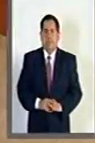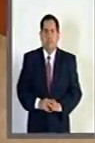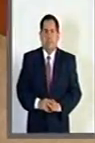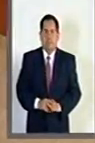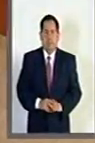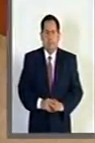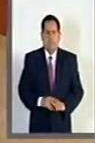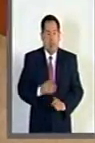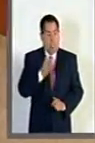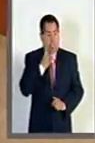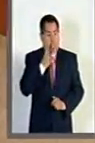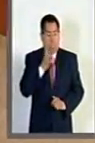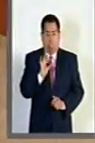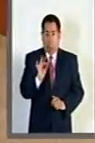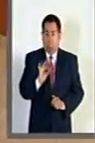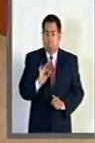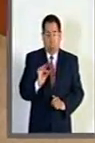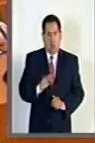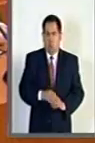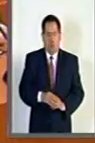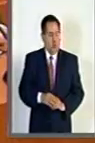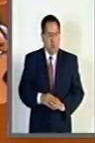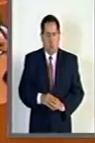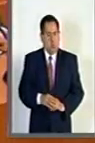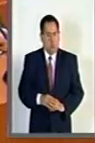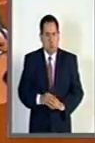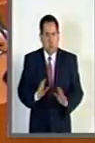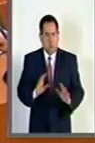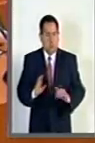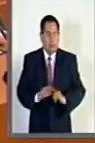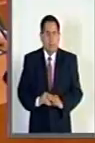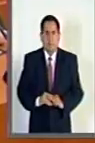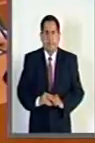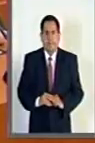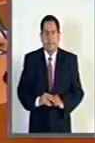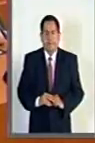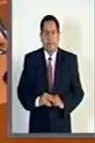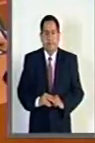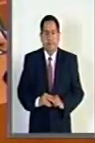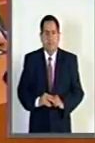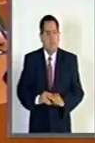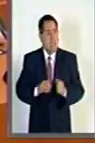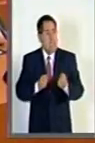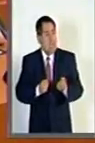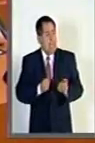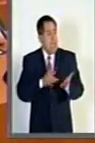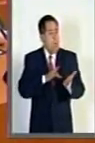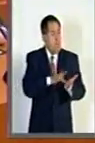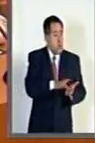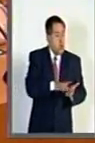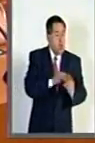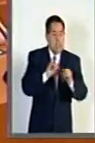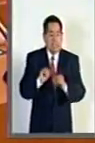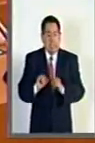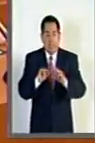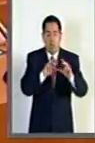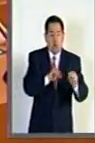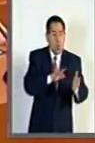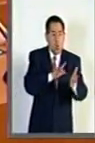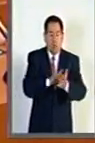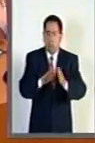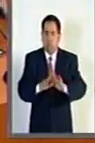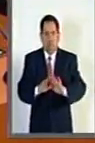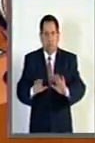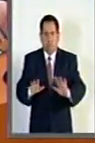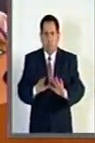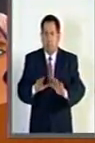no es un tema menor y no es de apoyar o no la función